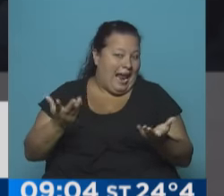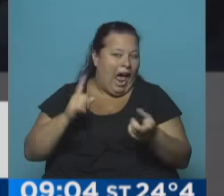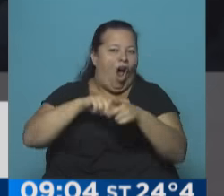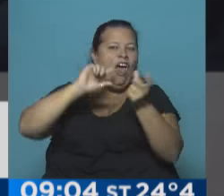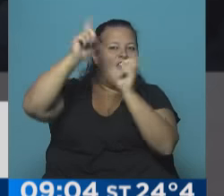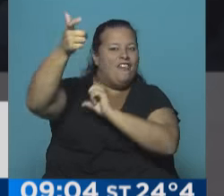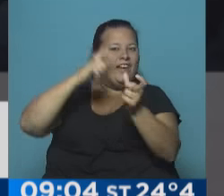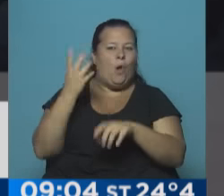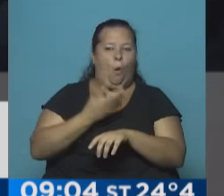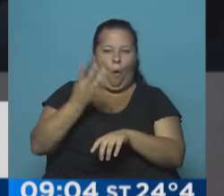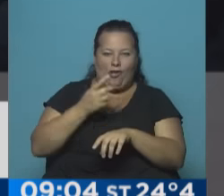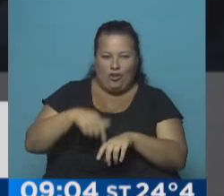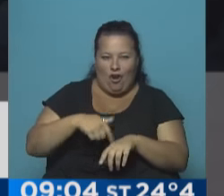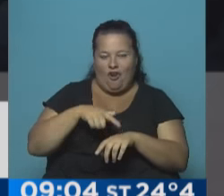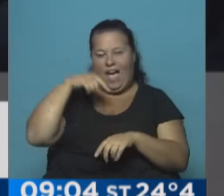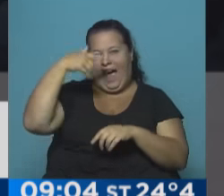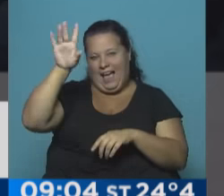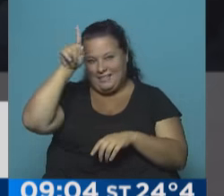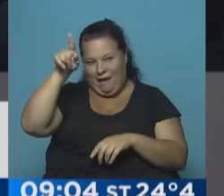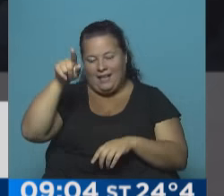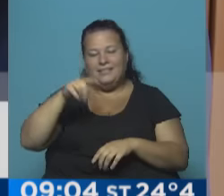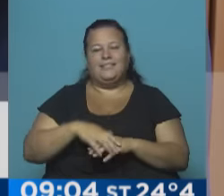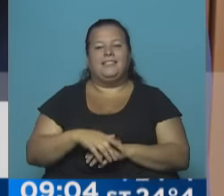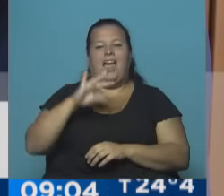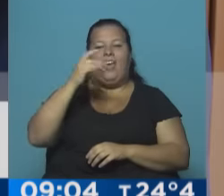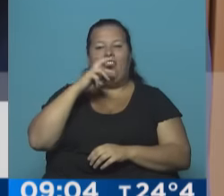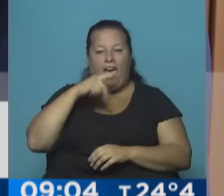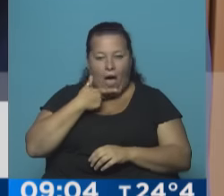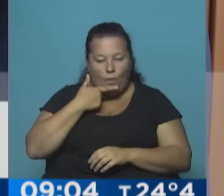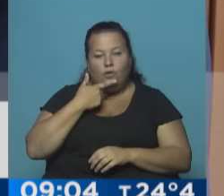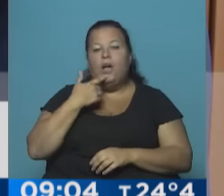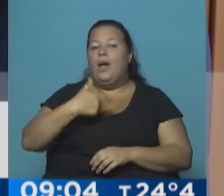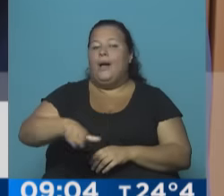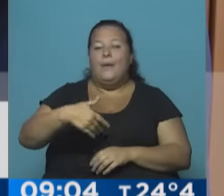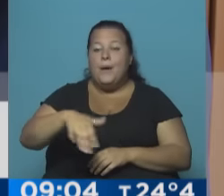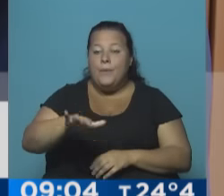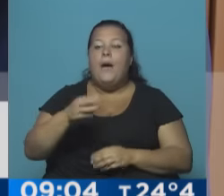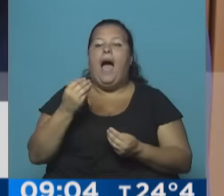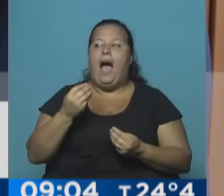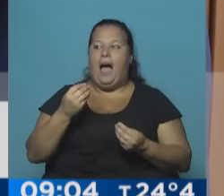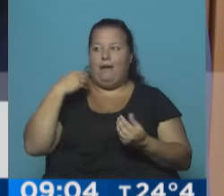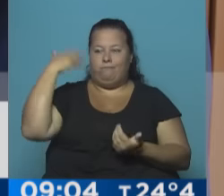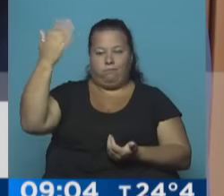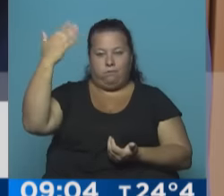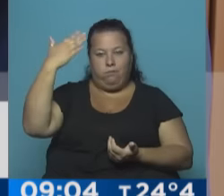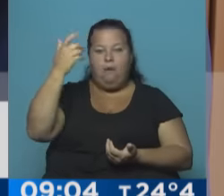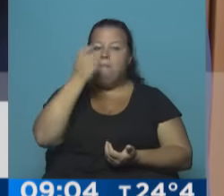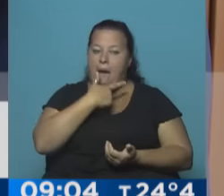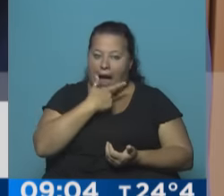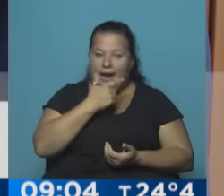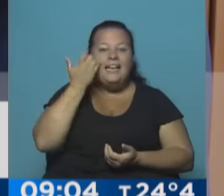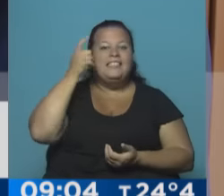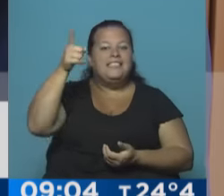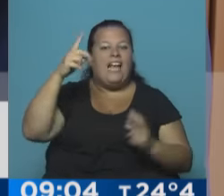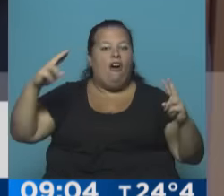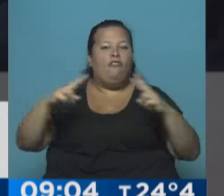diferencia horaria son 4 horas más allá en en davos y en cualquier momento va a comenzar la exposición de Mauricio macri ya en